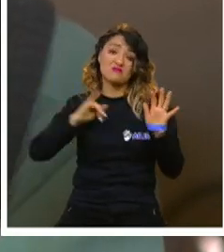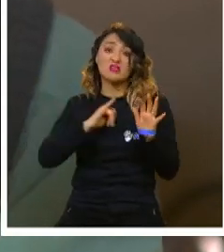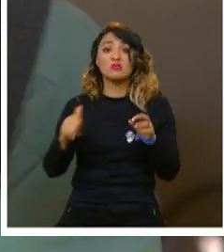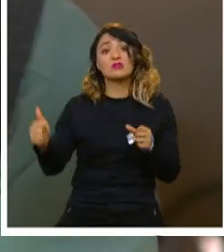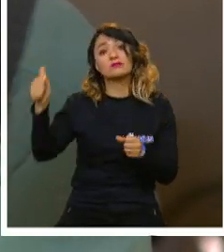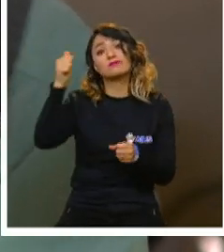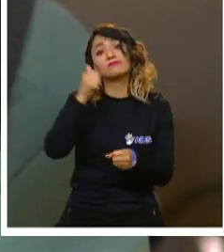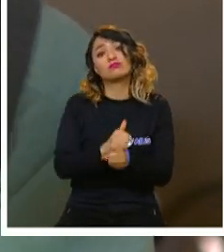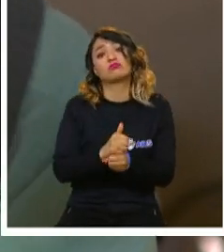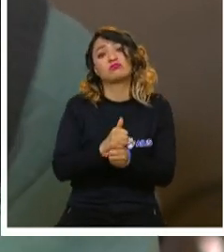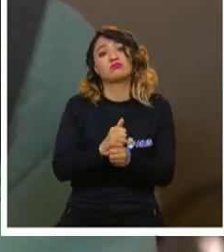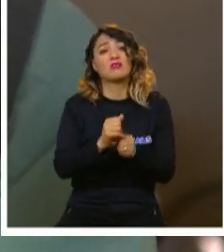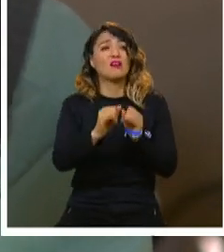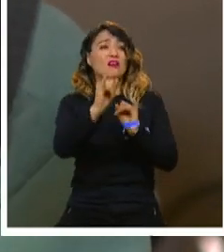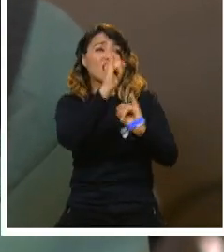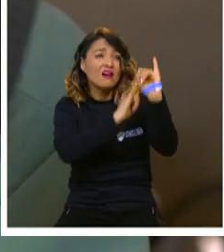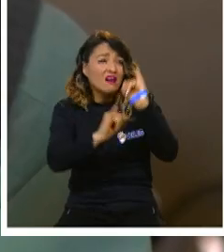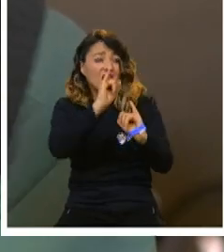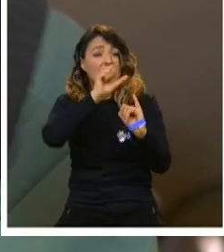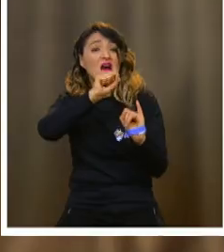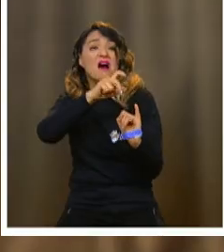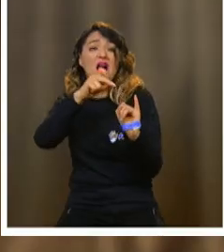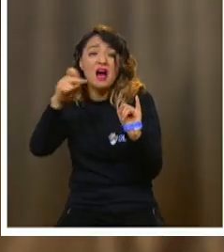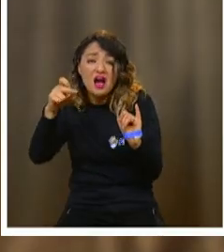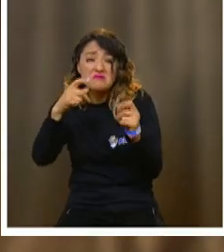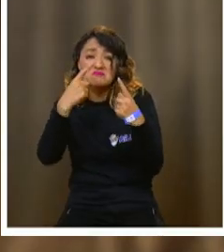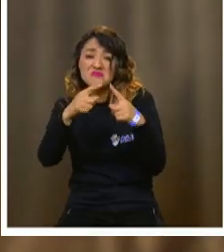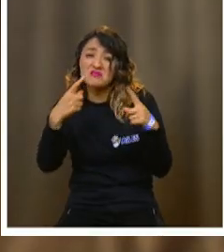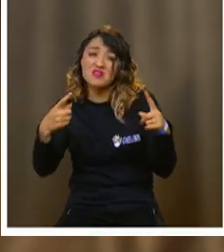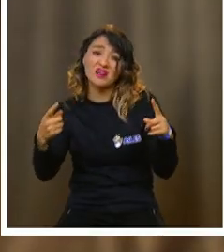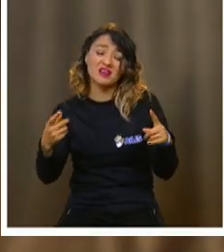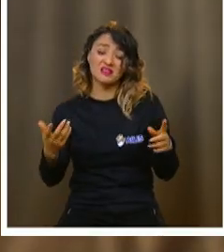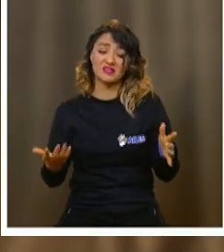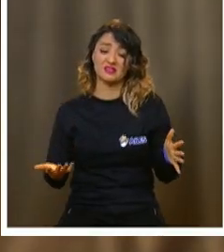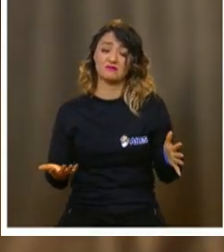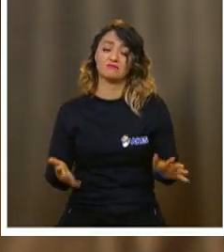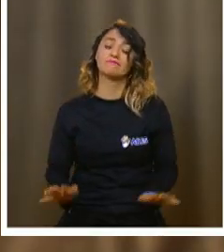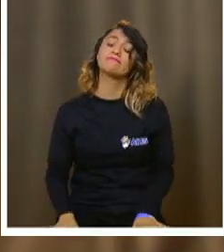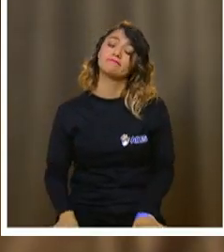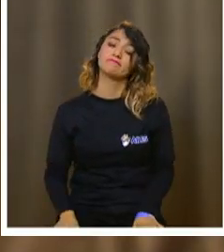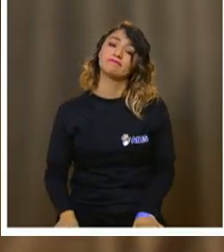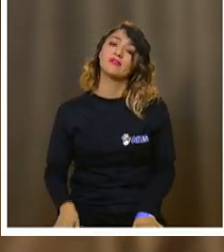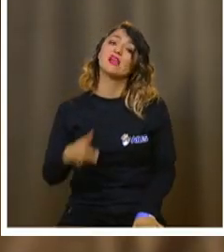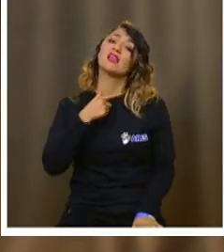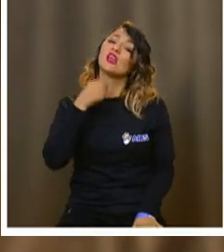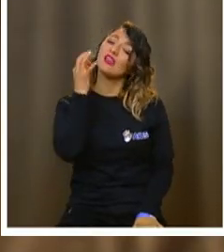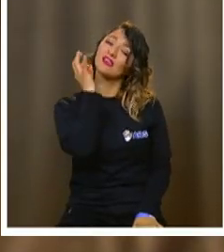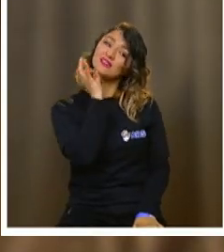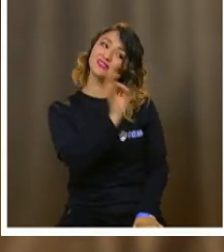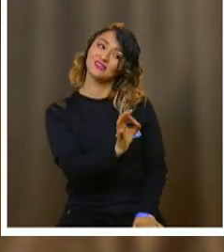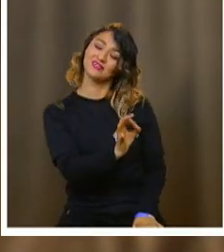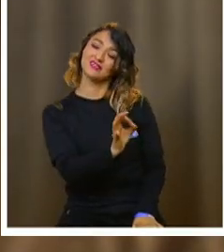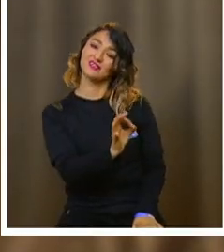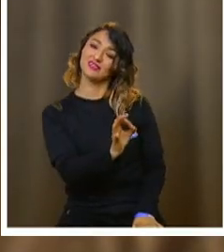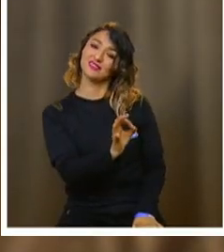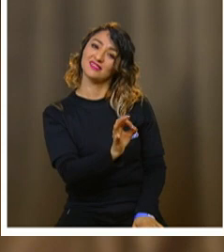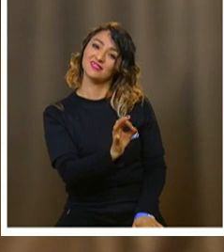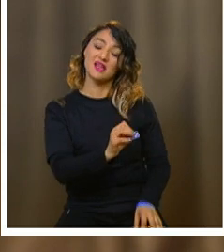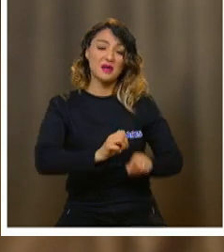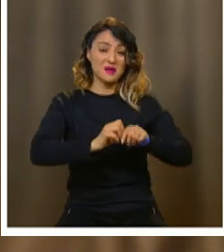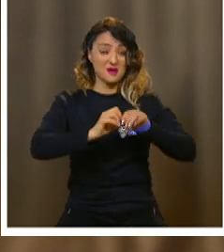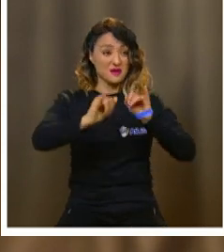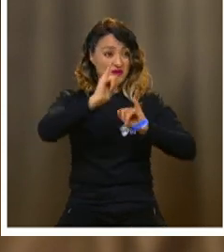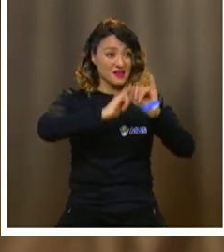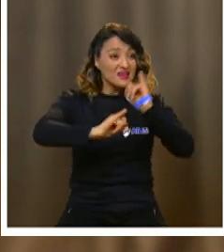reemplazado por las máquinas, por las aplicaciones... Quiero decirte, Estefan, que las máquinas nunca van